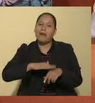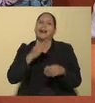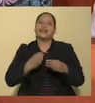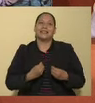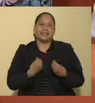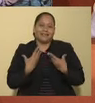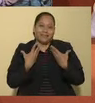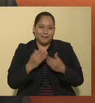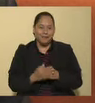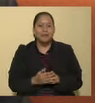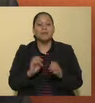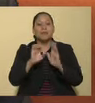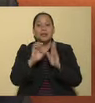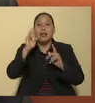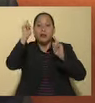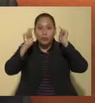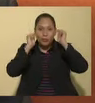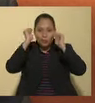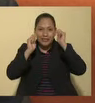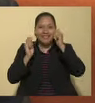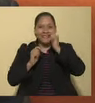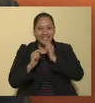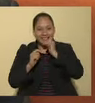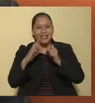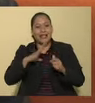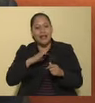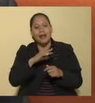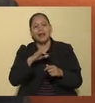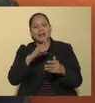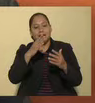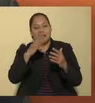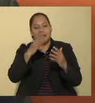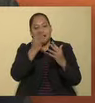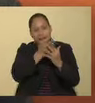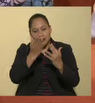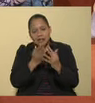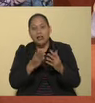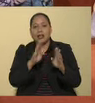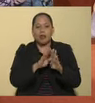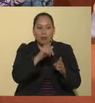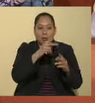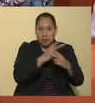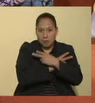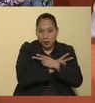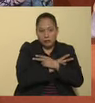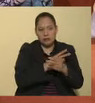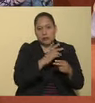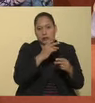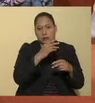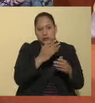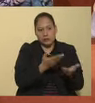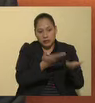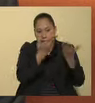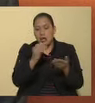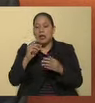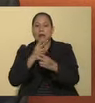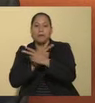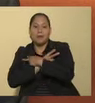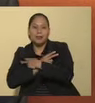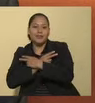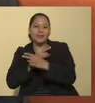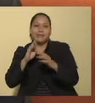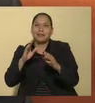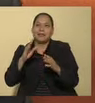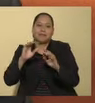Pues porque normalmente el turismo tiene estacionalidad. Eso quiere decir que hay temporadas altas y bajas. Exacto. Y por lo tanto, los servicios que vamos a